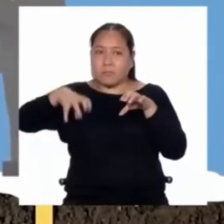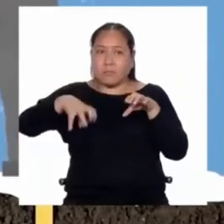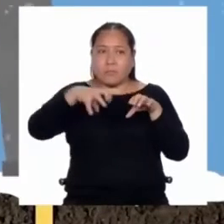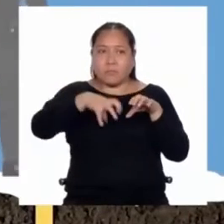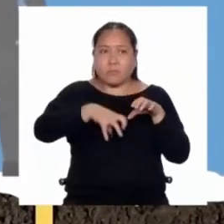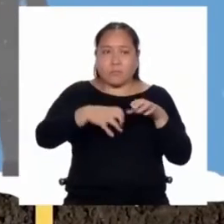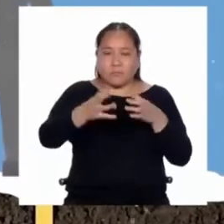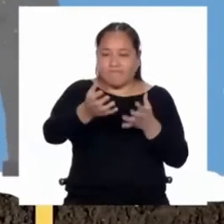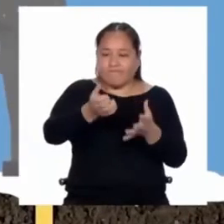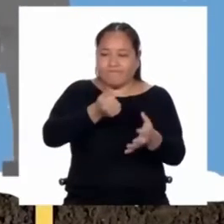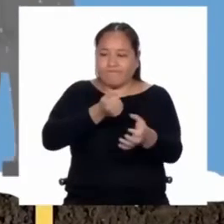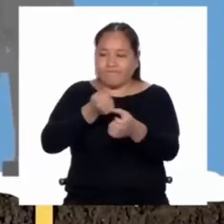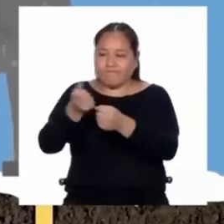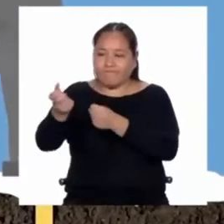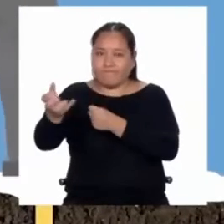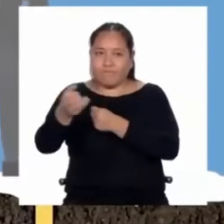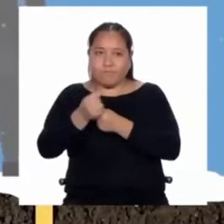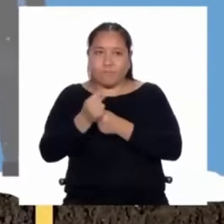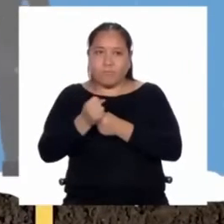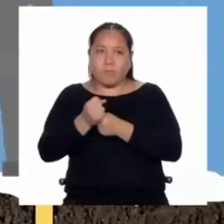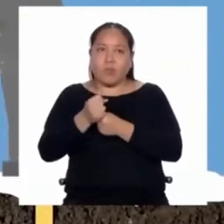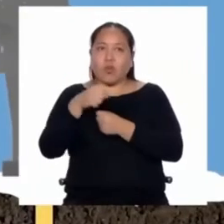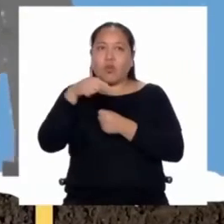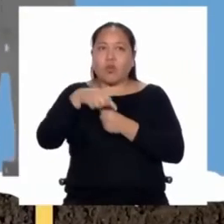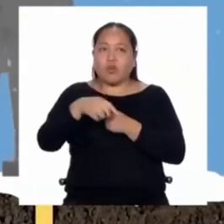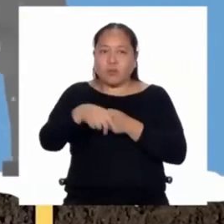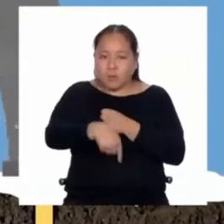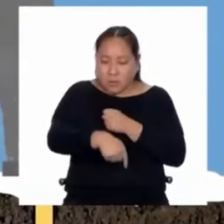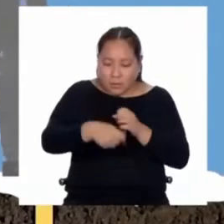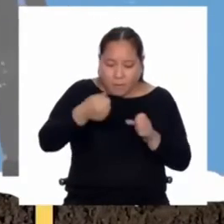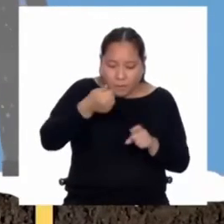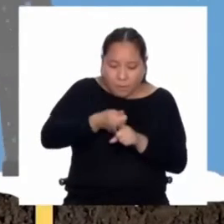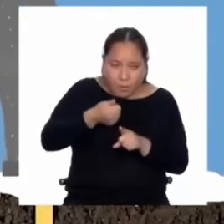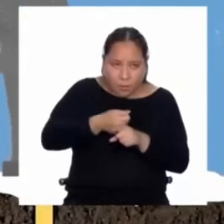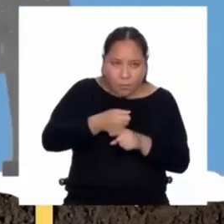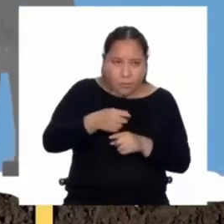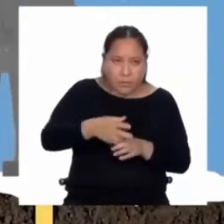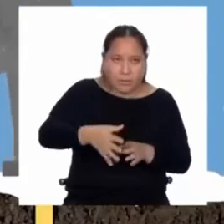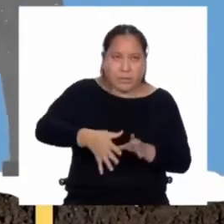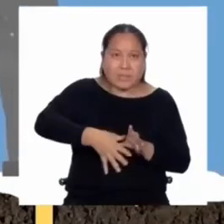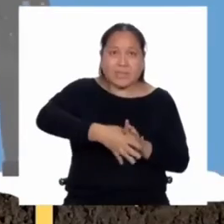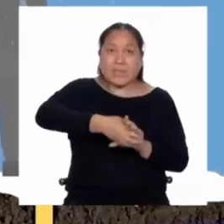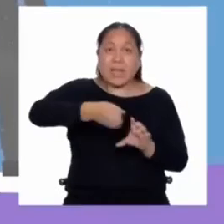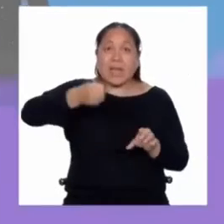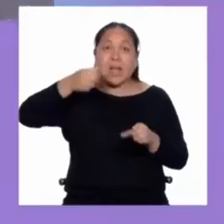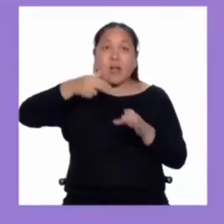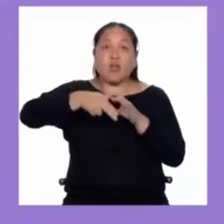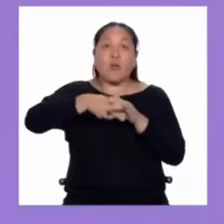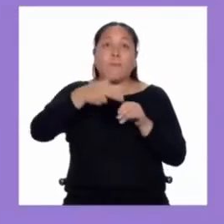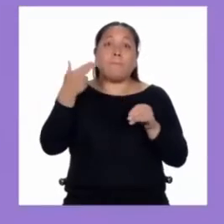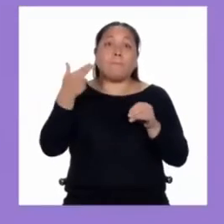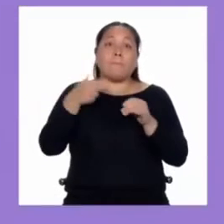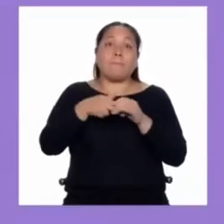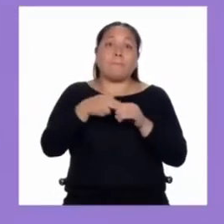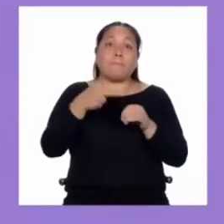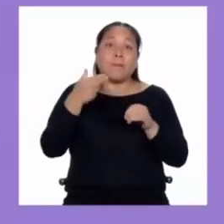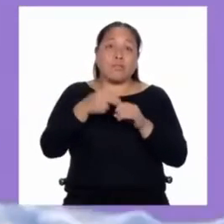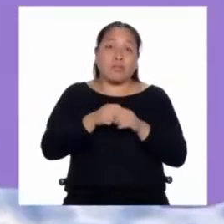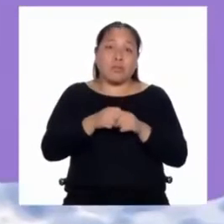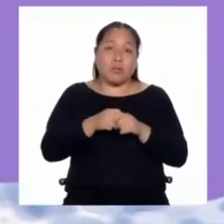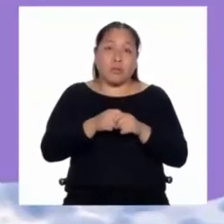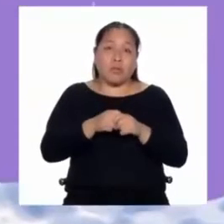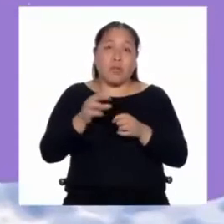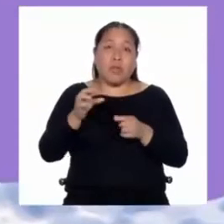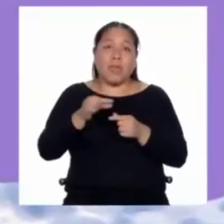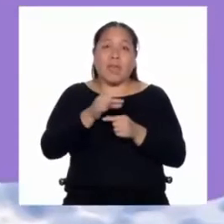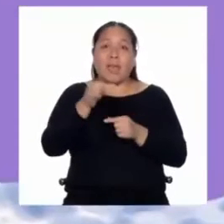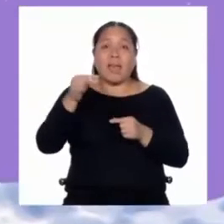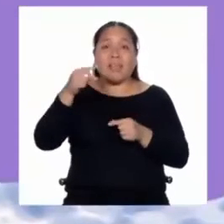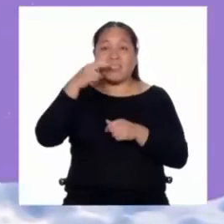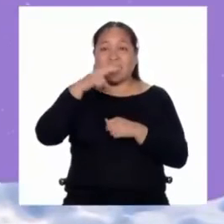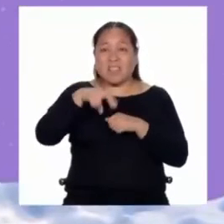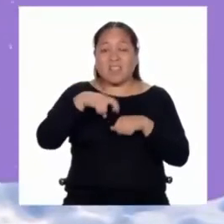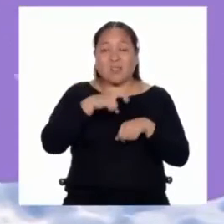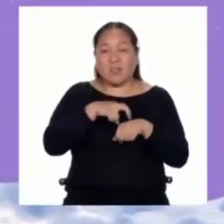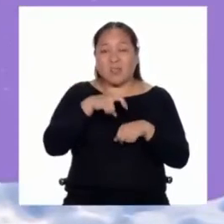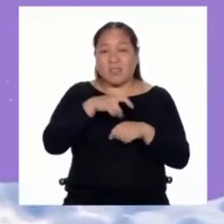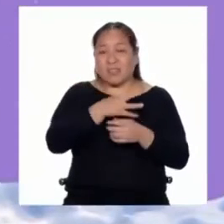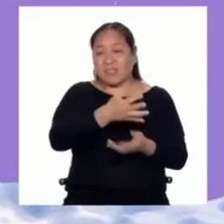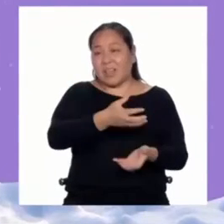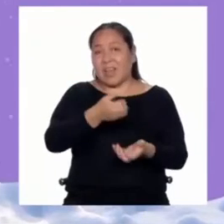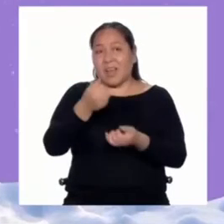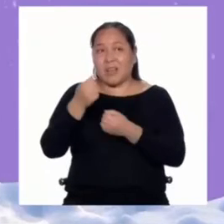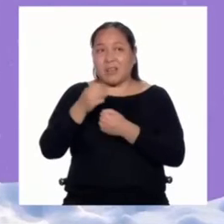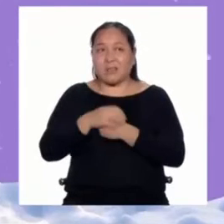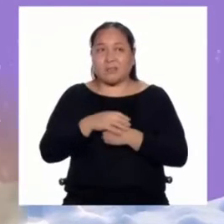materias primas y fuentes de energía del subsuelo, como petróleo y el gas natural. Pero agarremos nuestro trineo y ahora vayamos